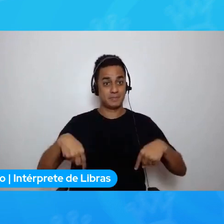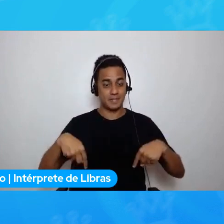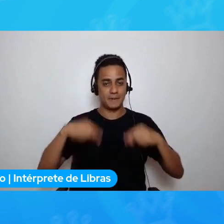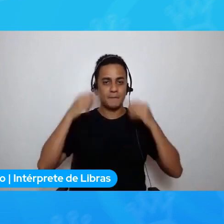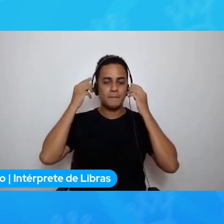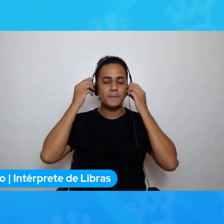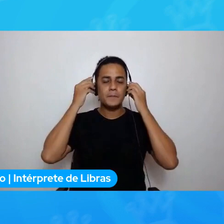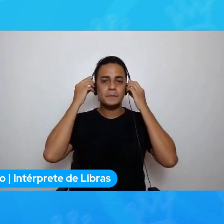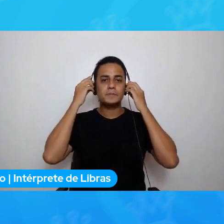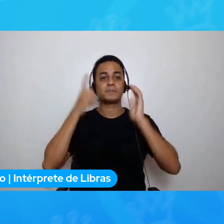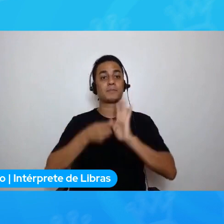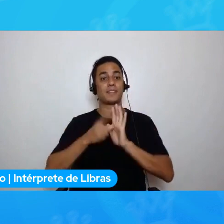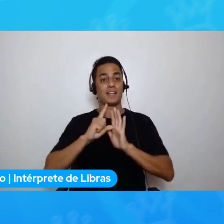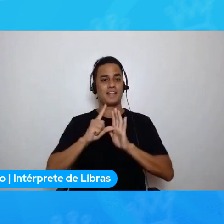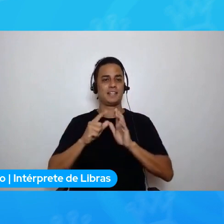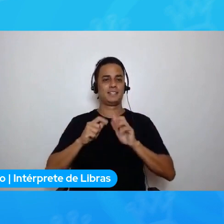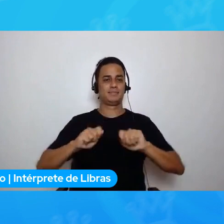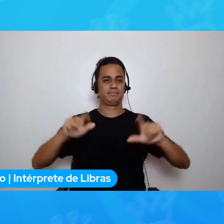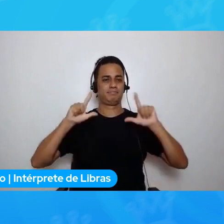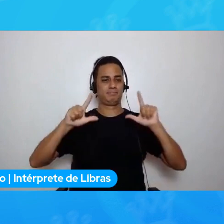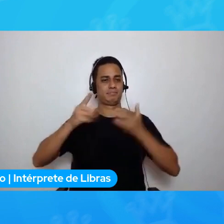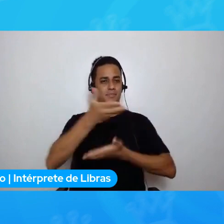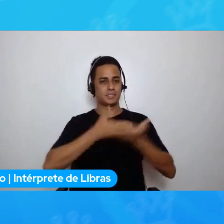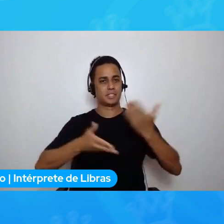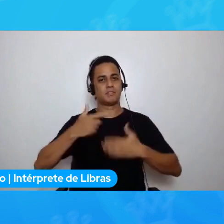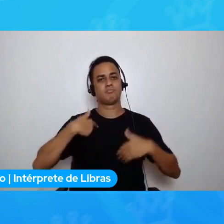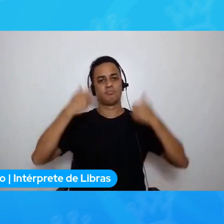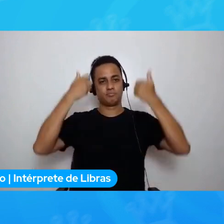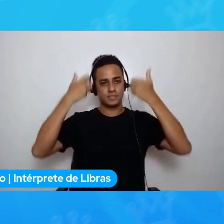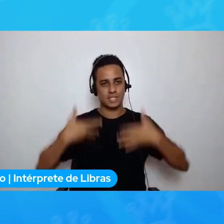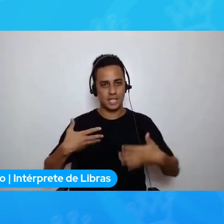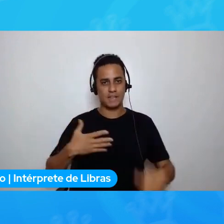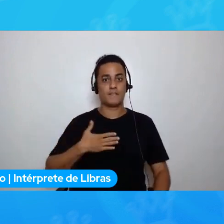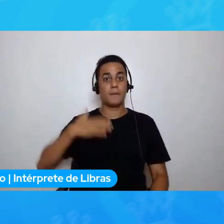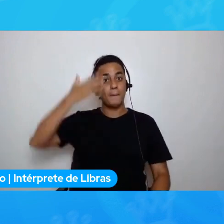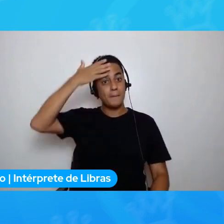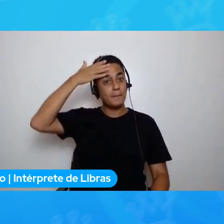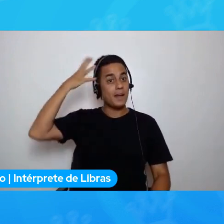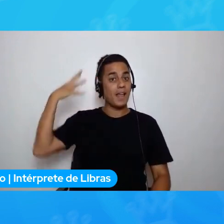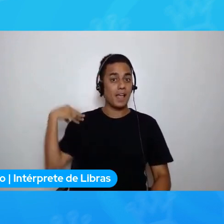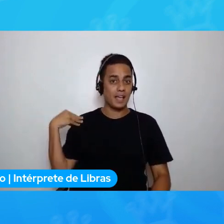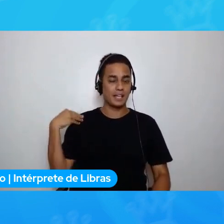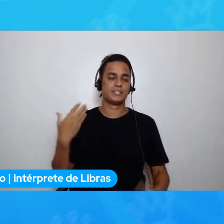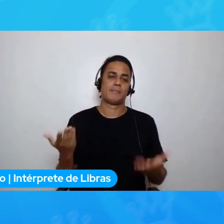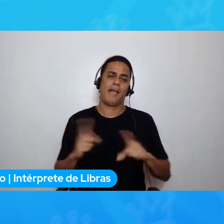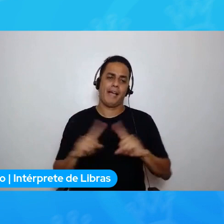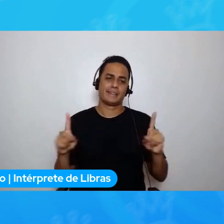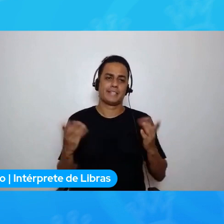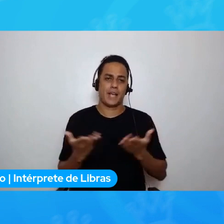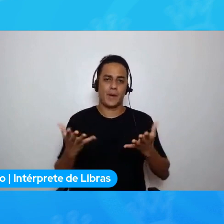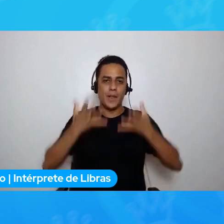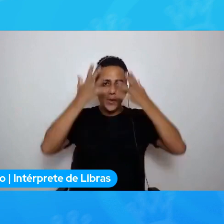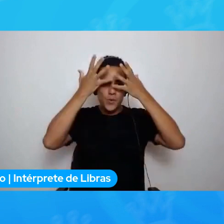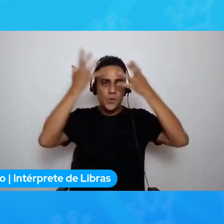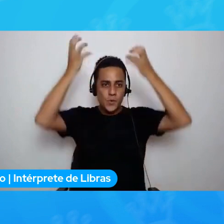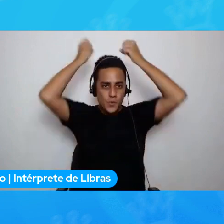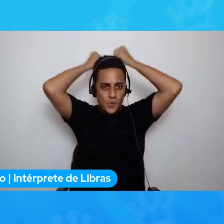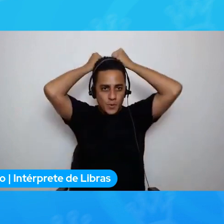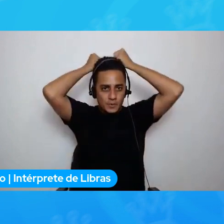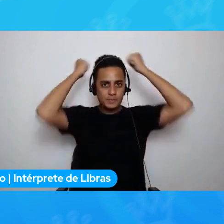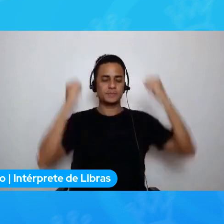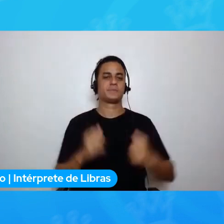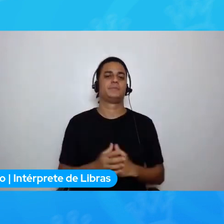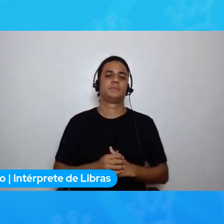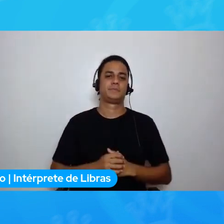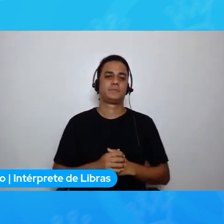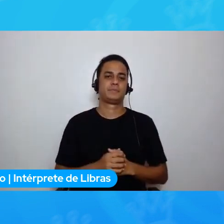de compartir pantalla, también me describo un poquito. Tengo el pelo largo, a pesar de que esté cogido por un moño. La